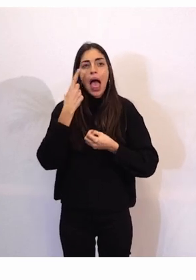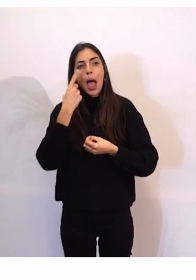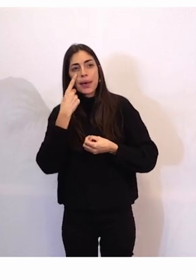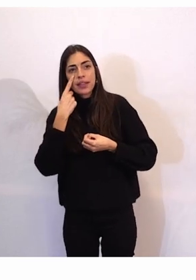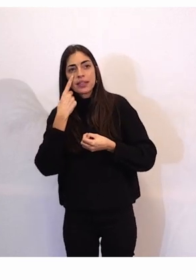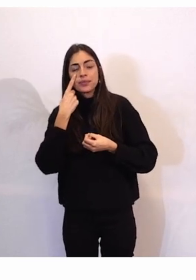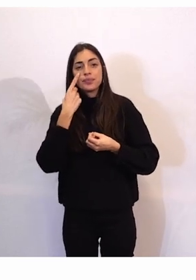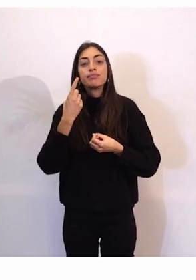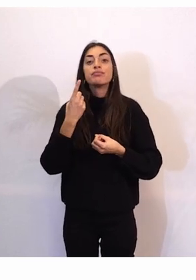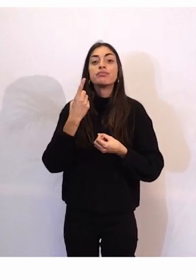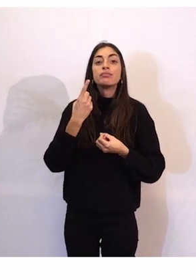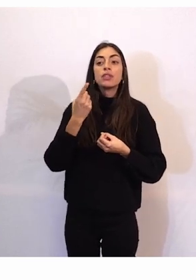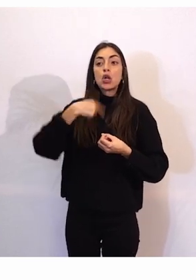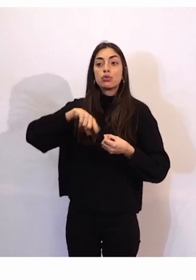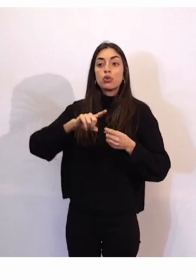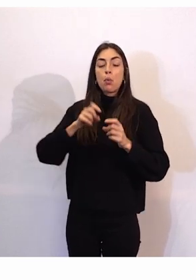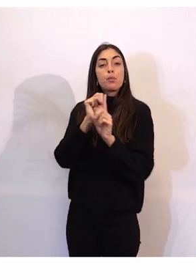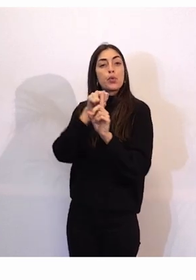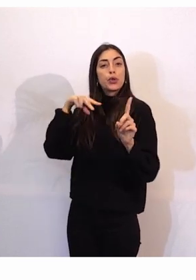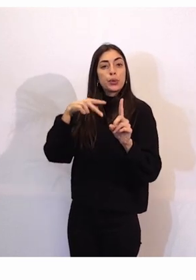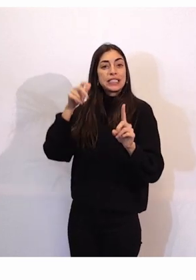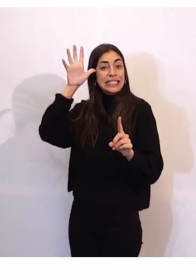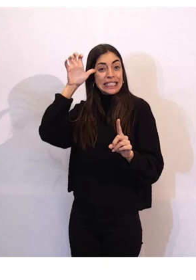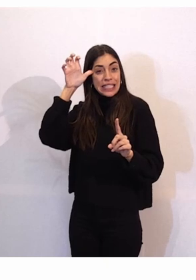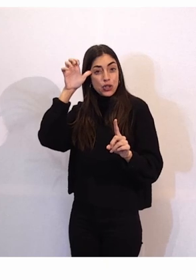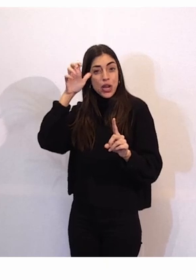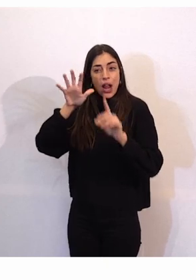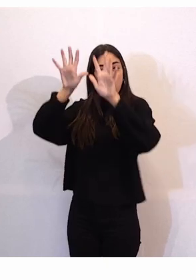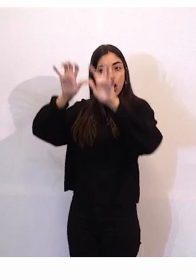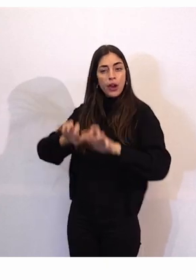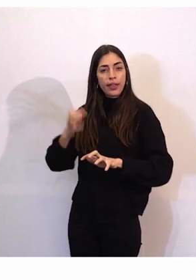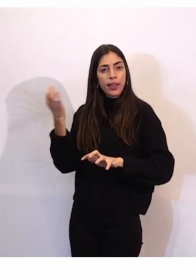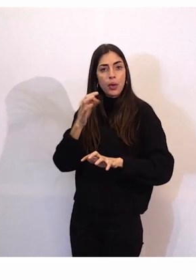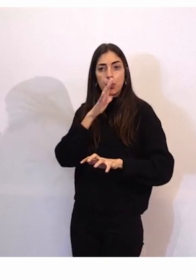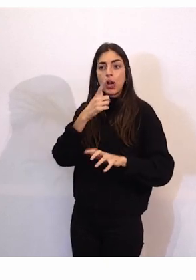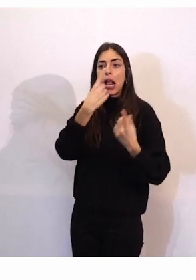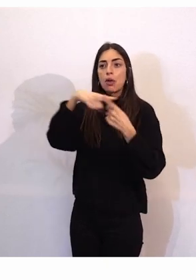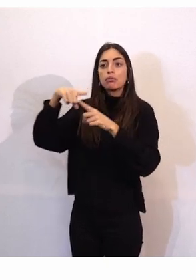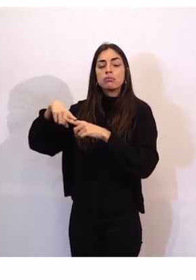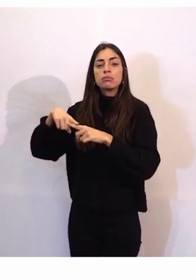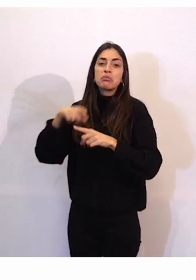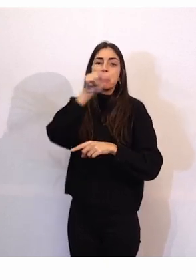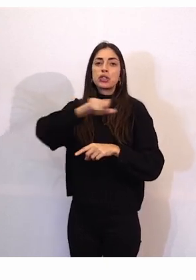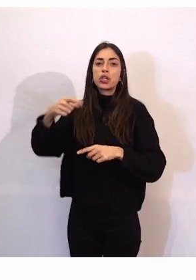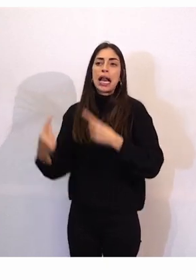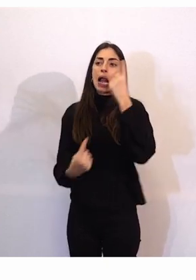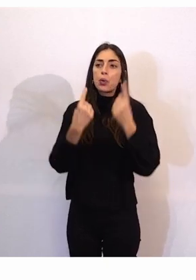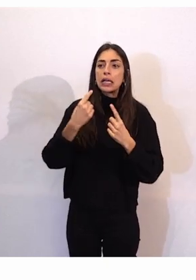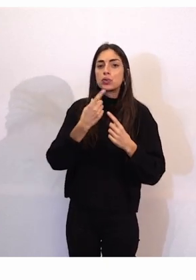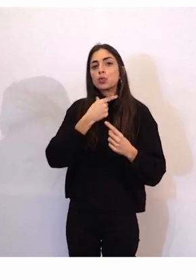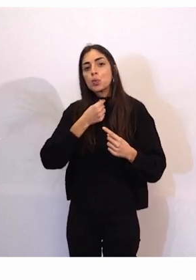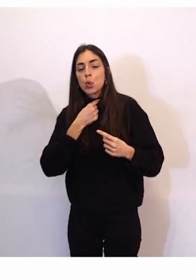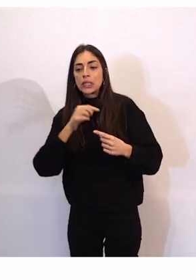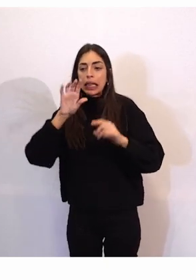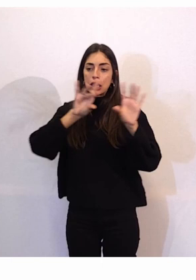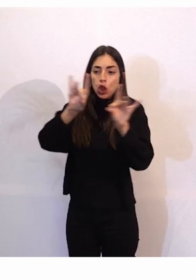que conocer a nivel sensorial. Hay personas que les gusta que les toquen, hay otras personas que no les gusta, hay personas